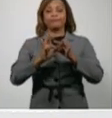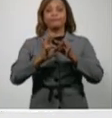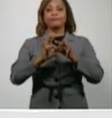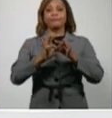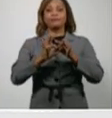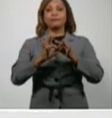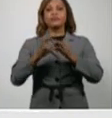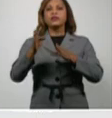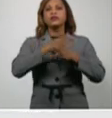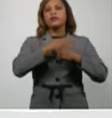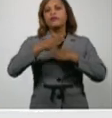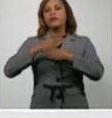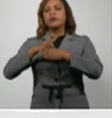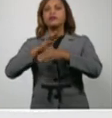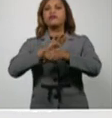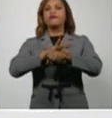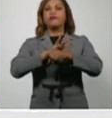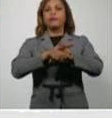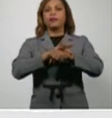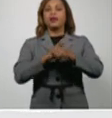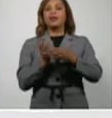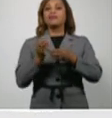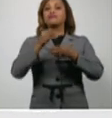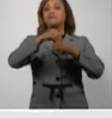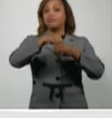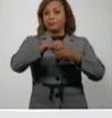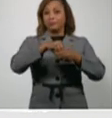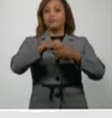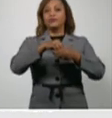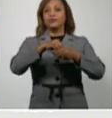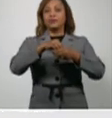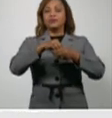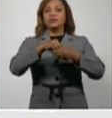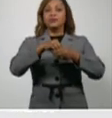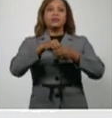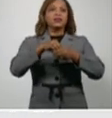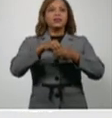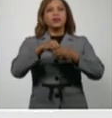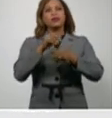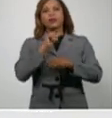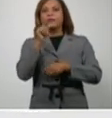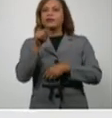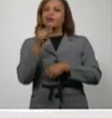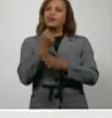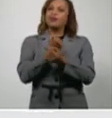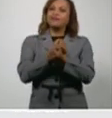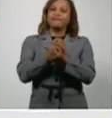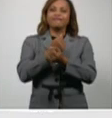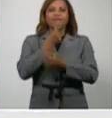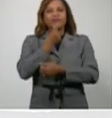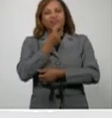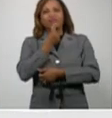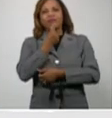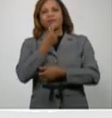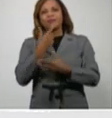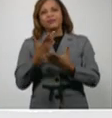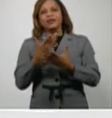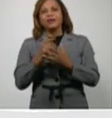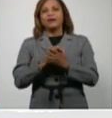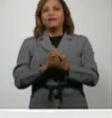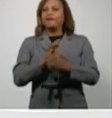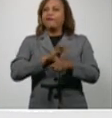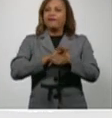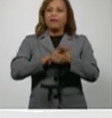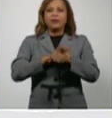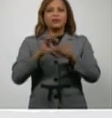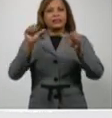de comorbilidades que lo hacían una persona muy vulnerable a una evolución desfavorable.